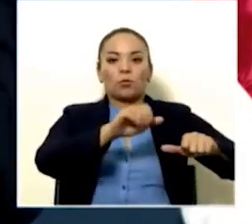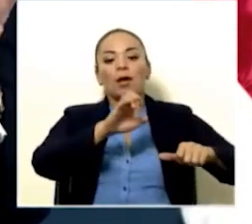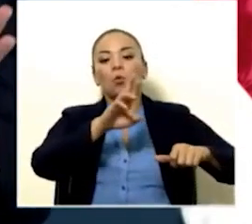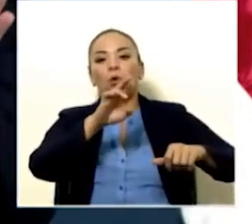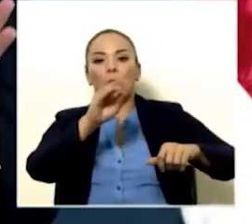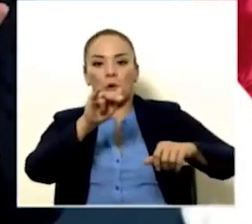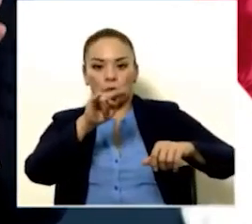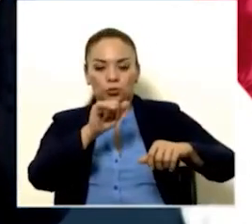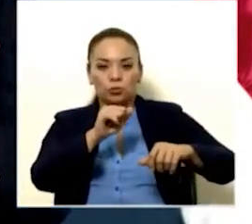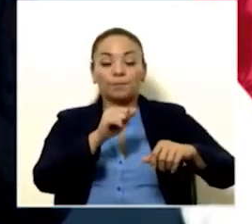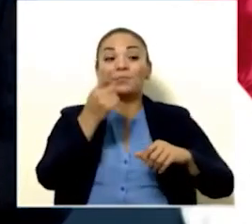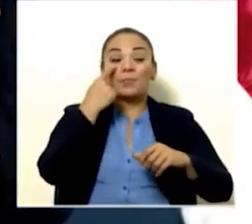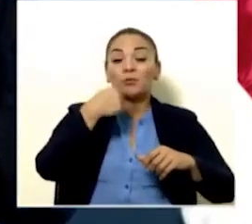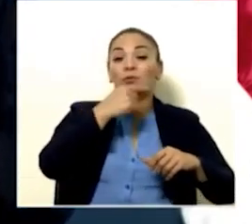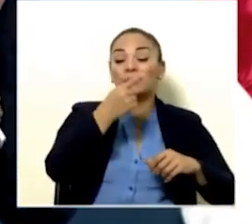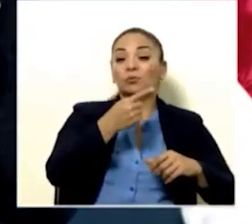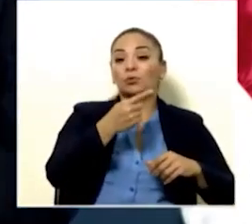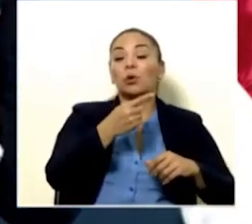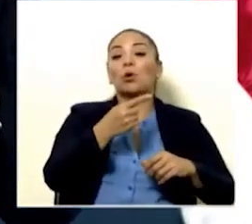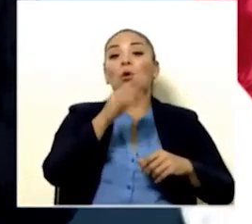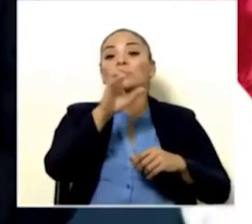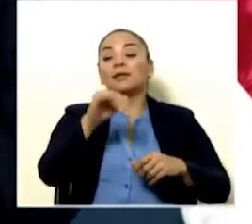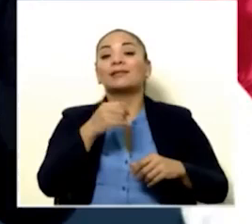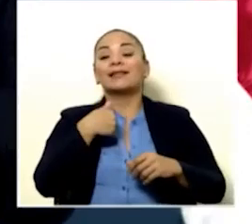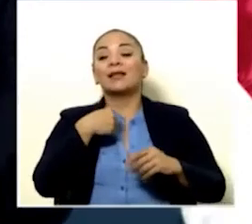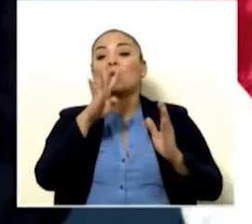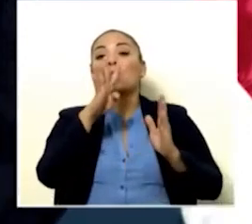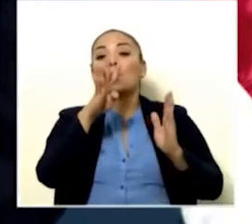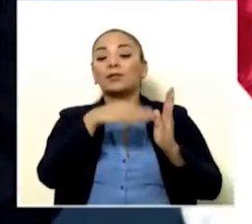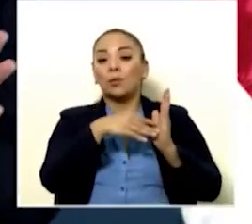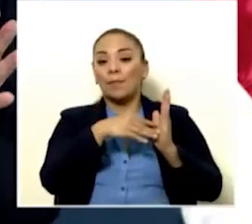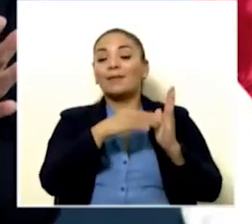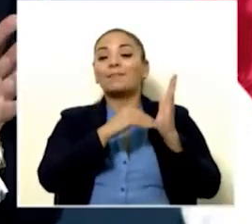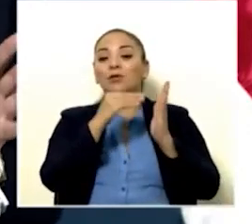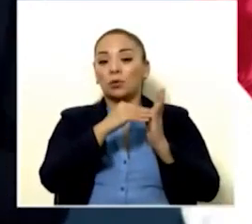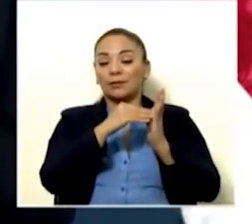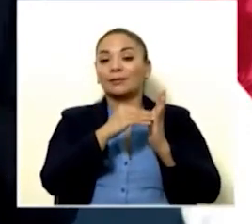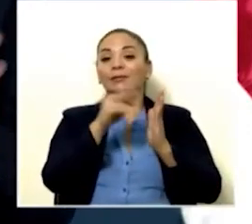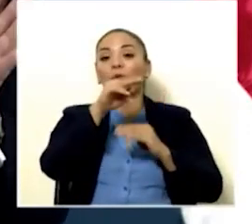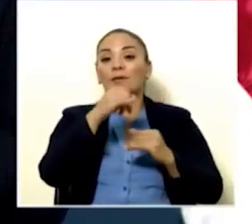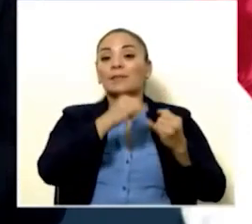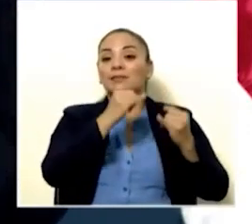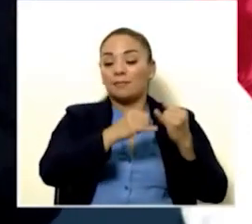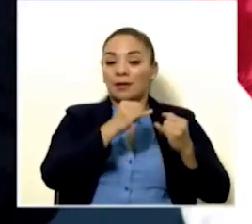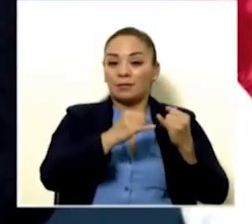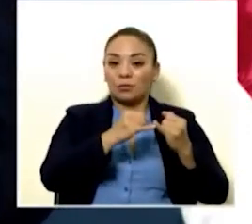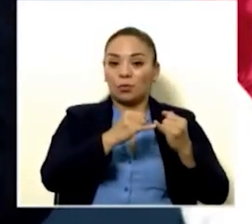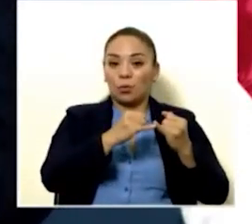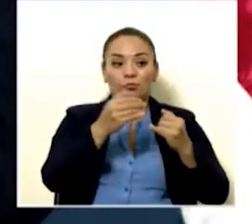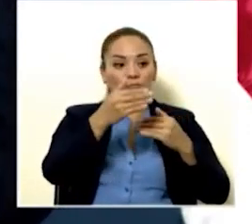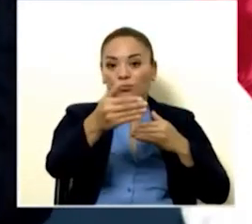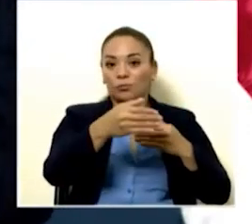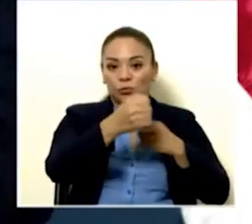dijimos, Costa Rica tiene 4.500 millones de dólares de vencimientos por año en los próximos, lo que resta de esta